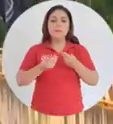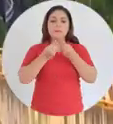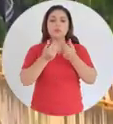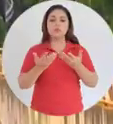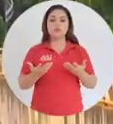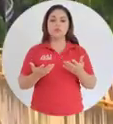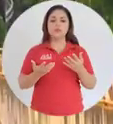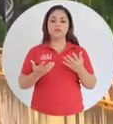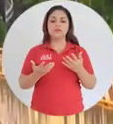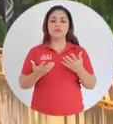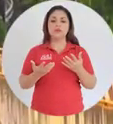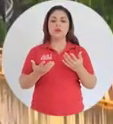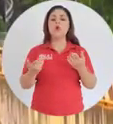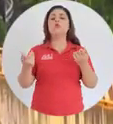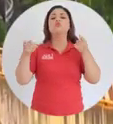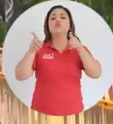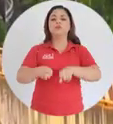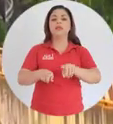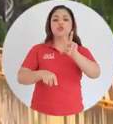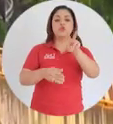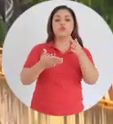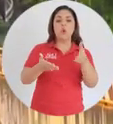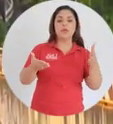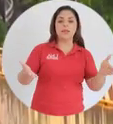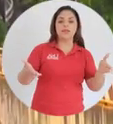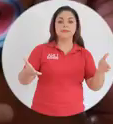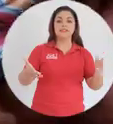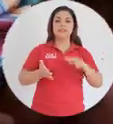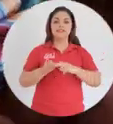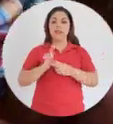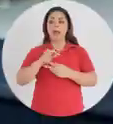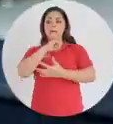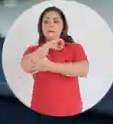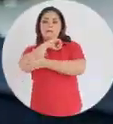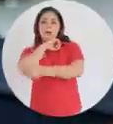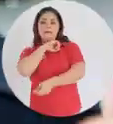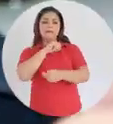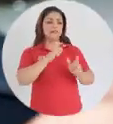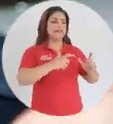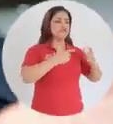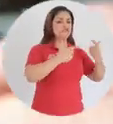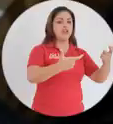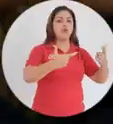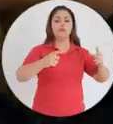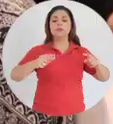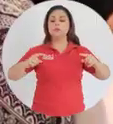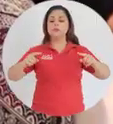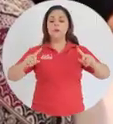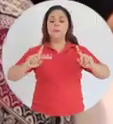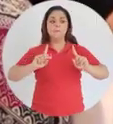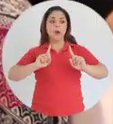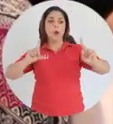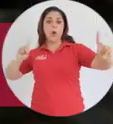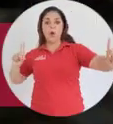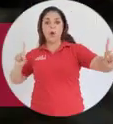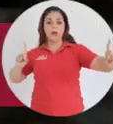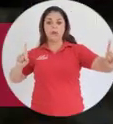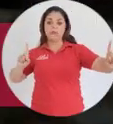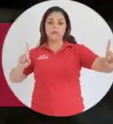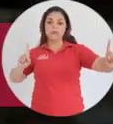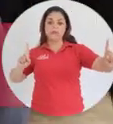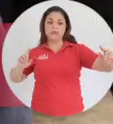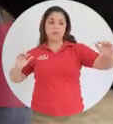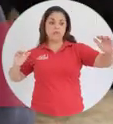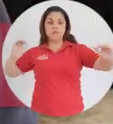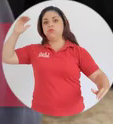produce dos cosas: una distancia cada vez mayor entre los ricos y los pobres y un aumento